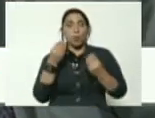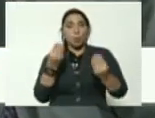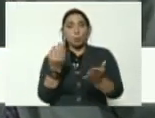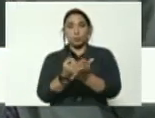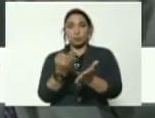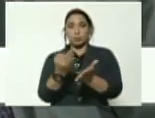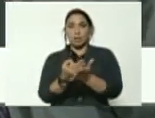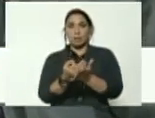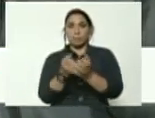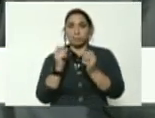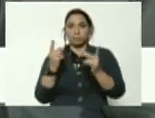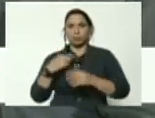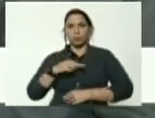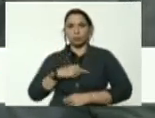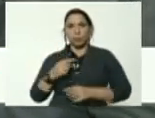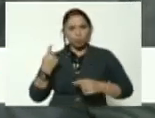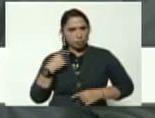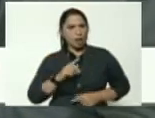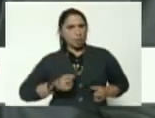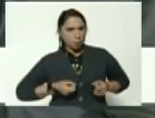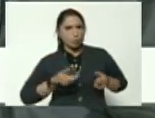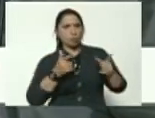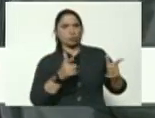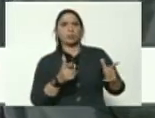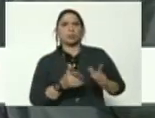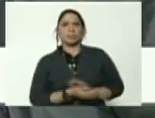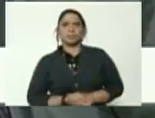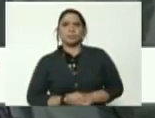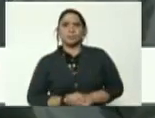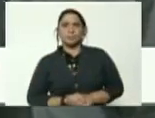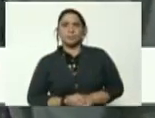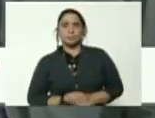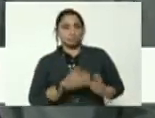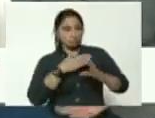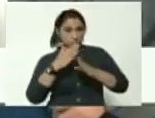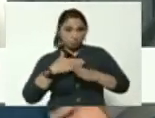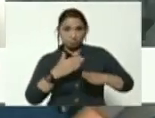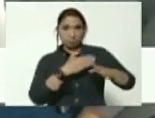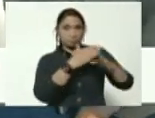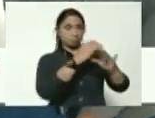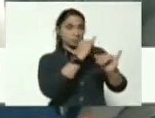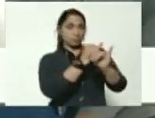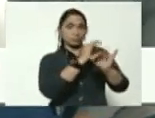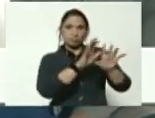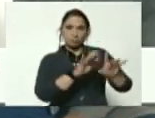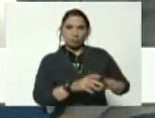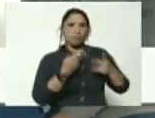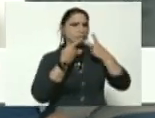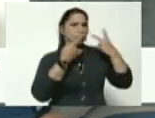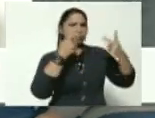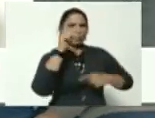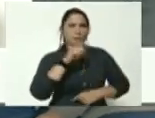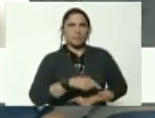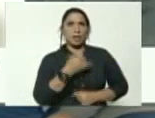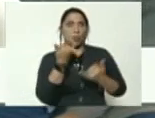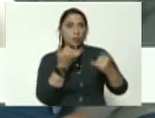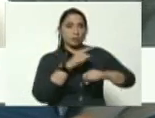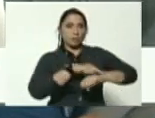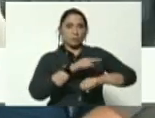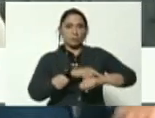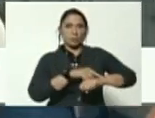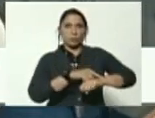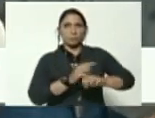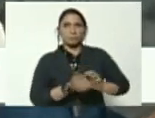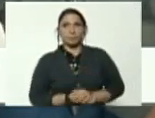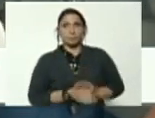es maravilloso que tengamos la oportunidad de compartir con todas y todos a través de nuestras redes sociales, que este sea además el momento para que nos sigan